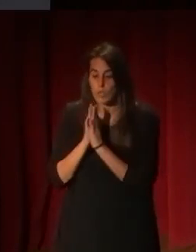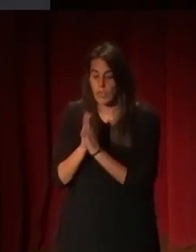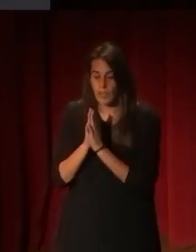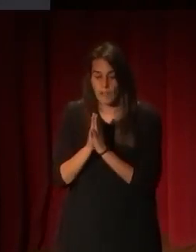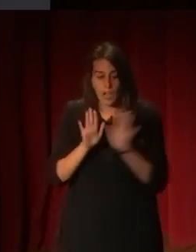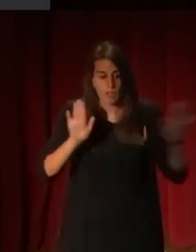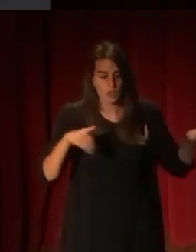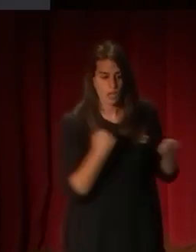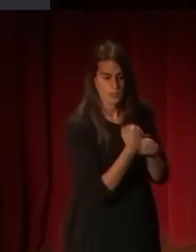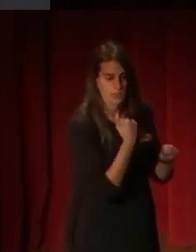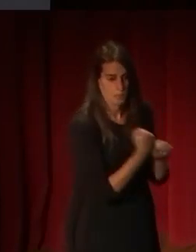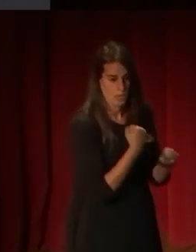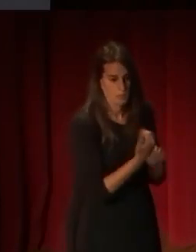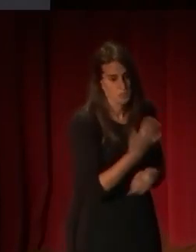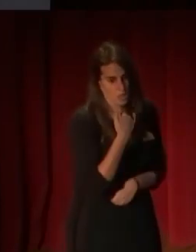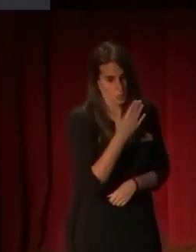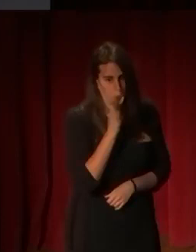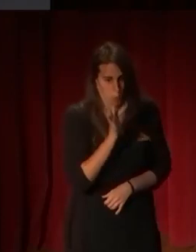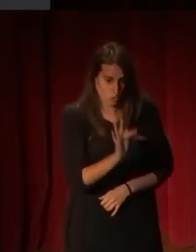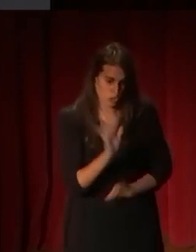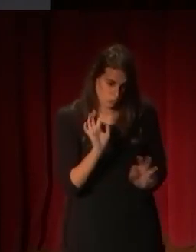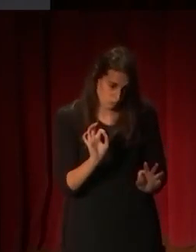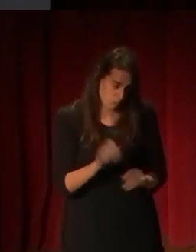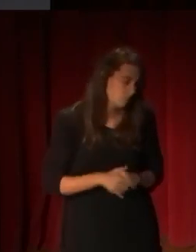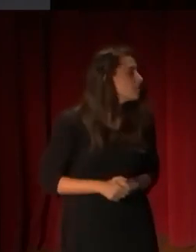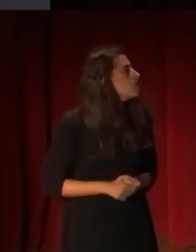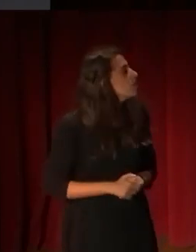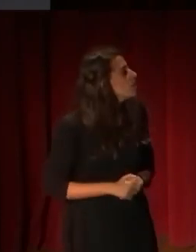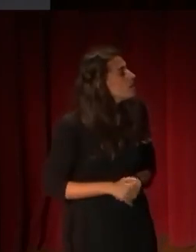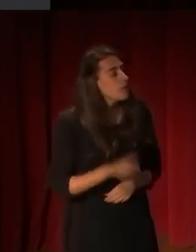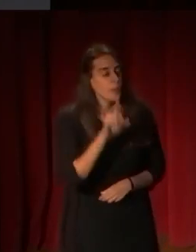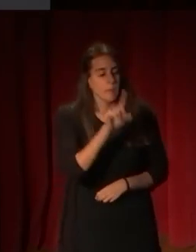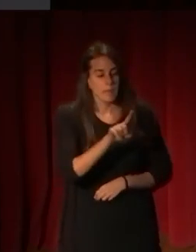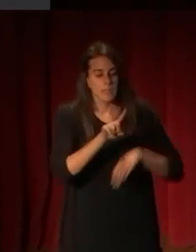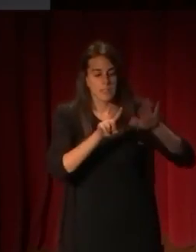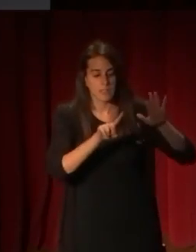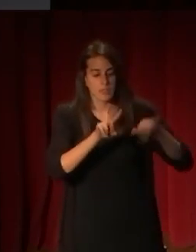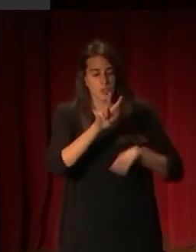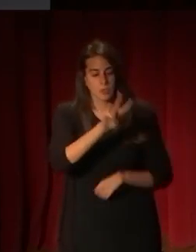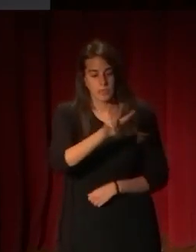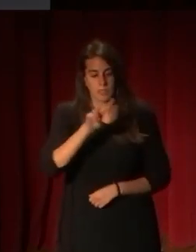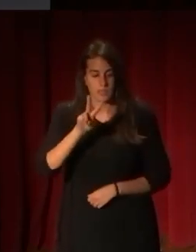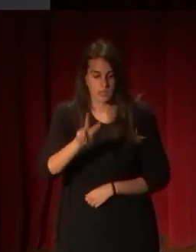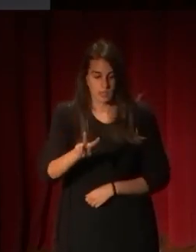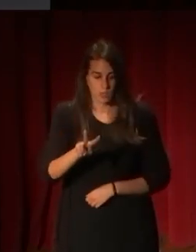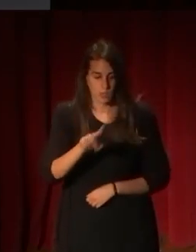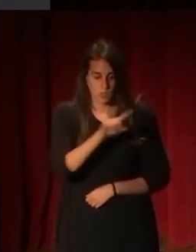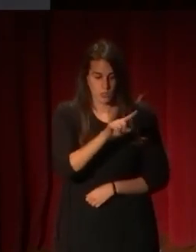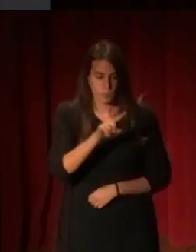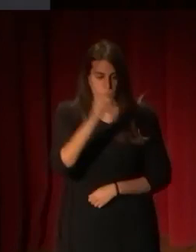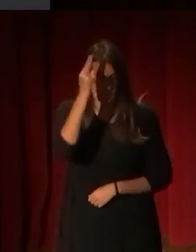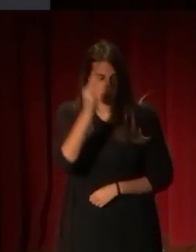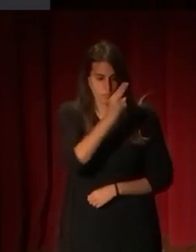ángeles trabajaban que no está nada mal muy poco después en 1622 isidro fue canonizado